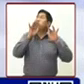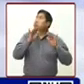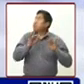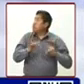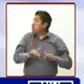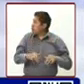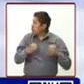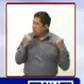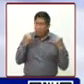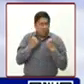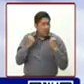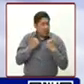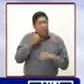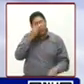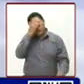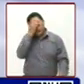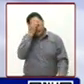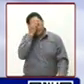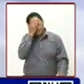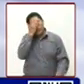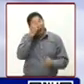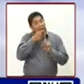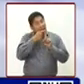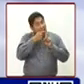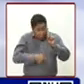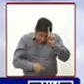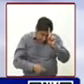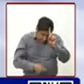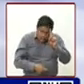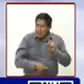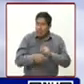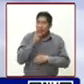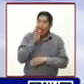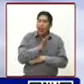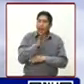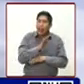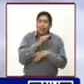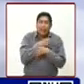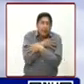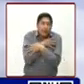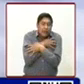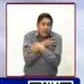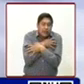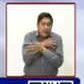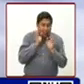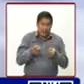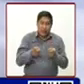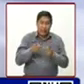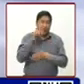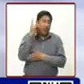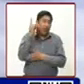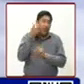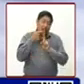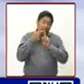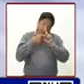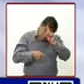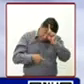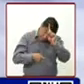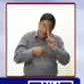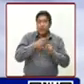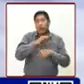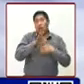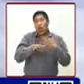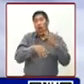con frío pero no le cuento cómo han descendido las temperaturas en horas de la tarde y así está en el país descienden las temperaturas